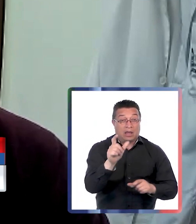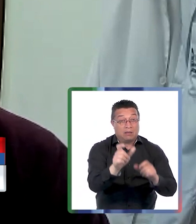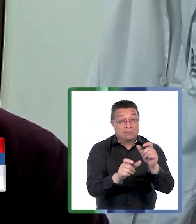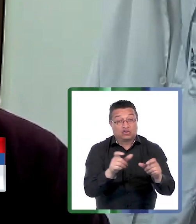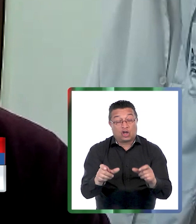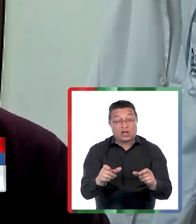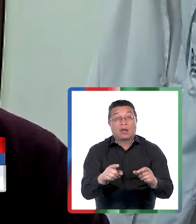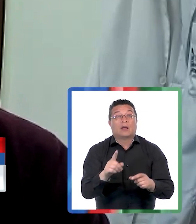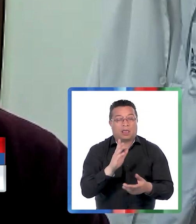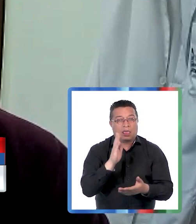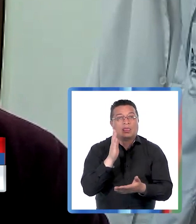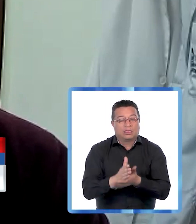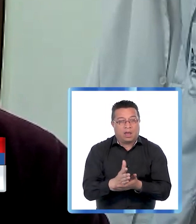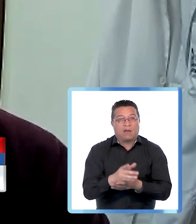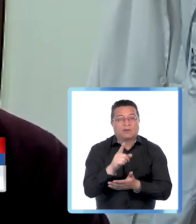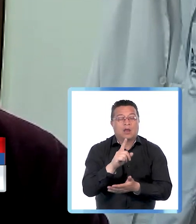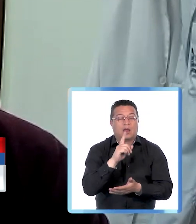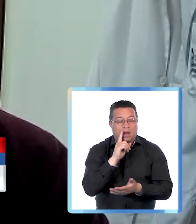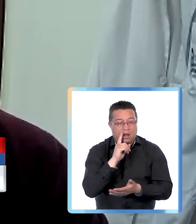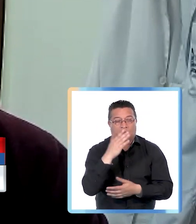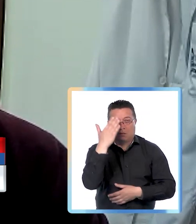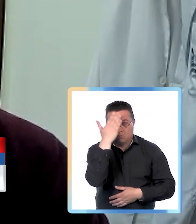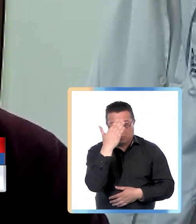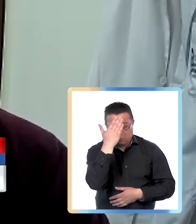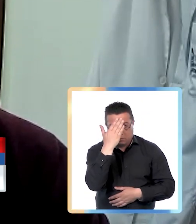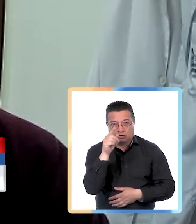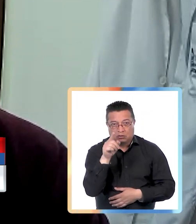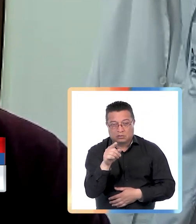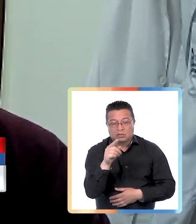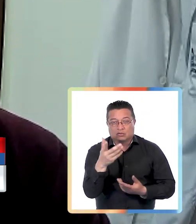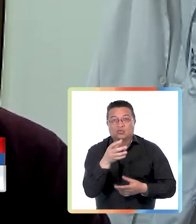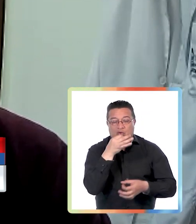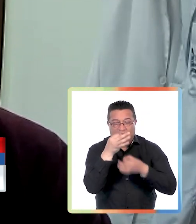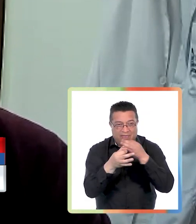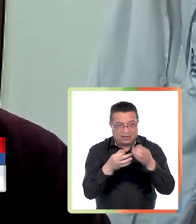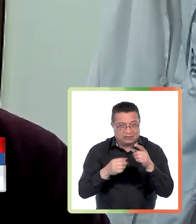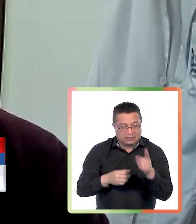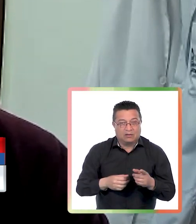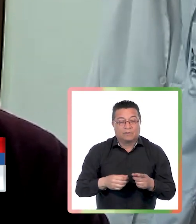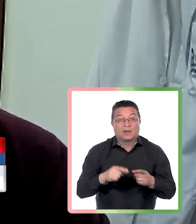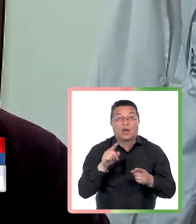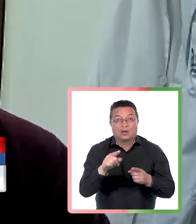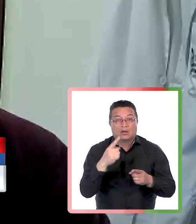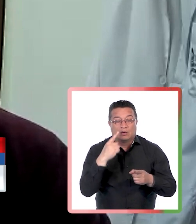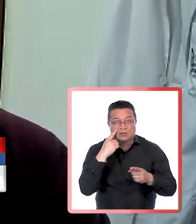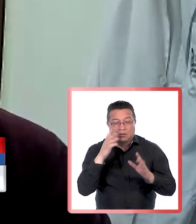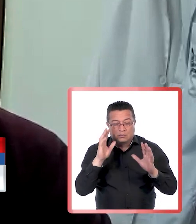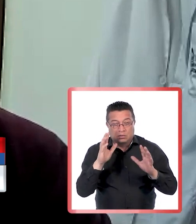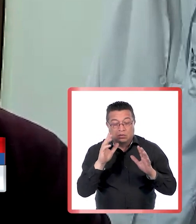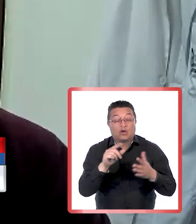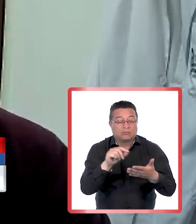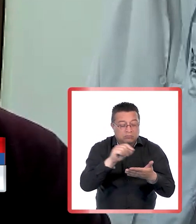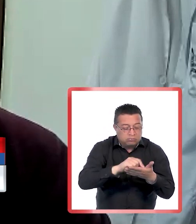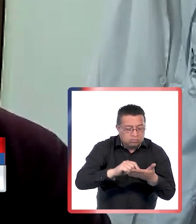esas personas deberían tener la preocupación de lo que usted dice, ¿no?